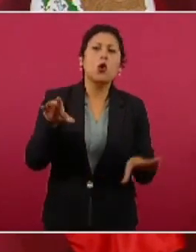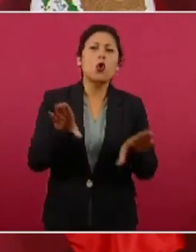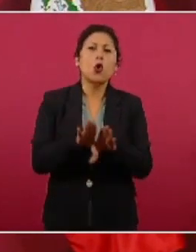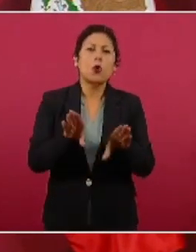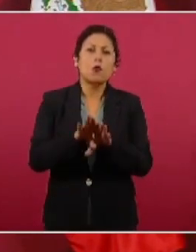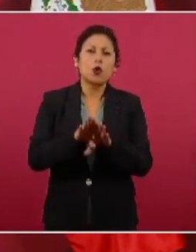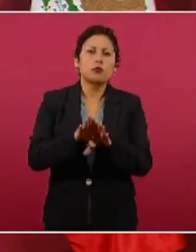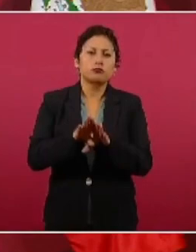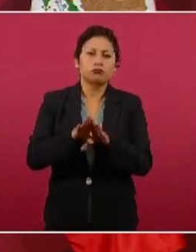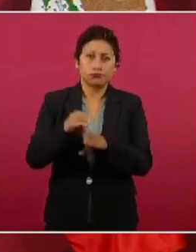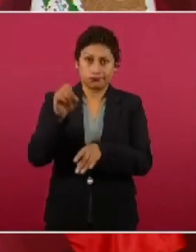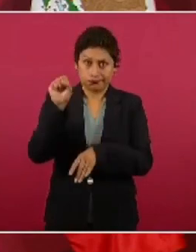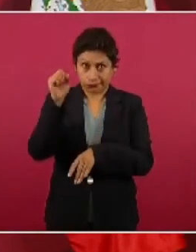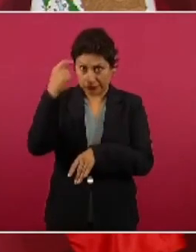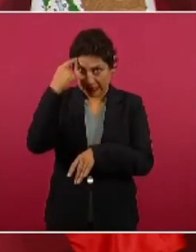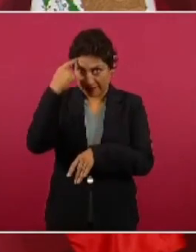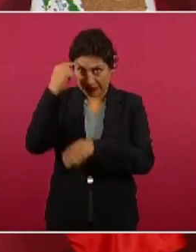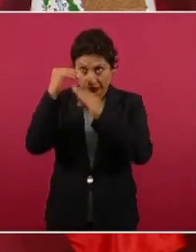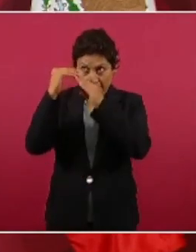Juárez